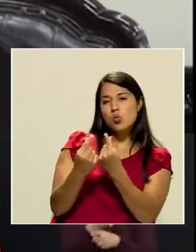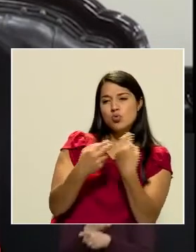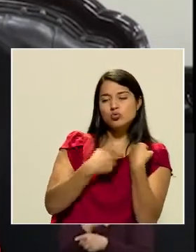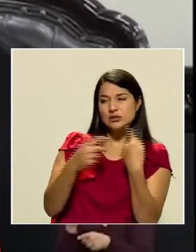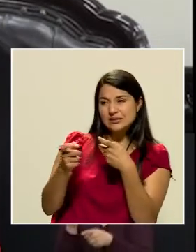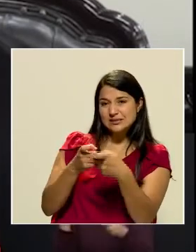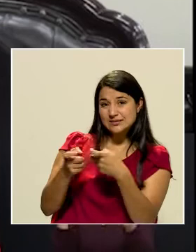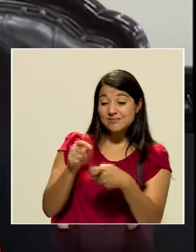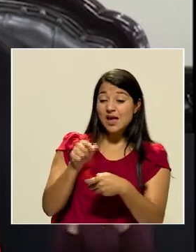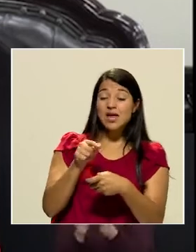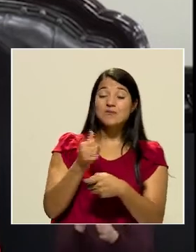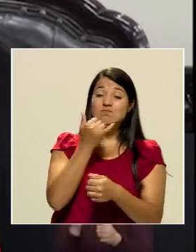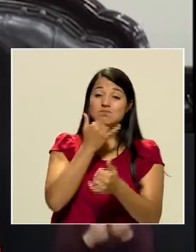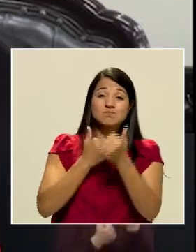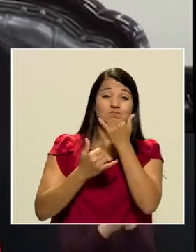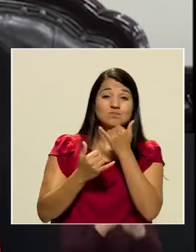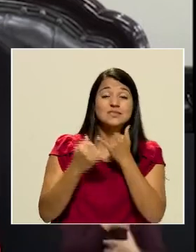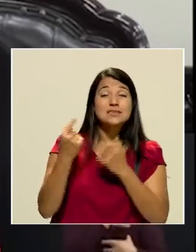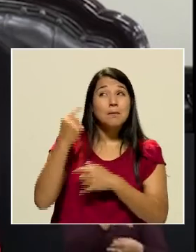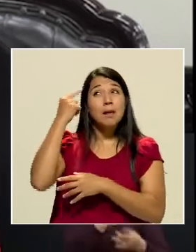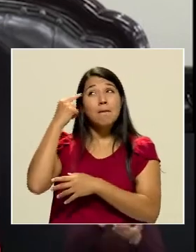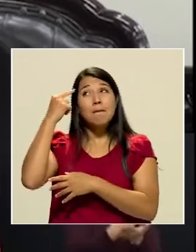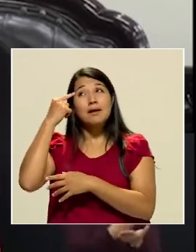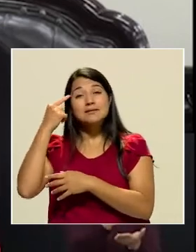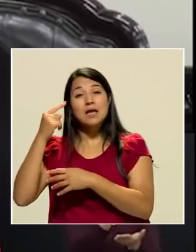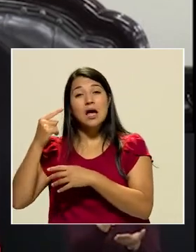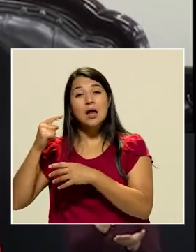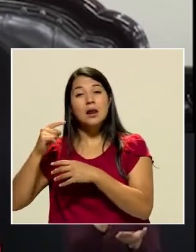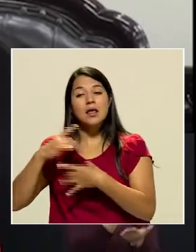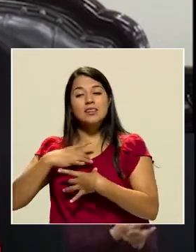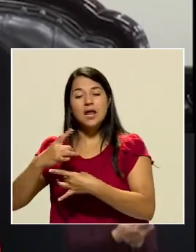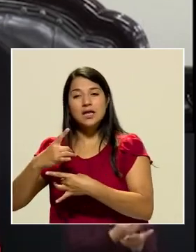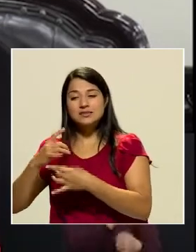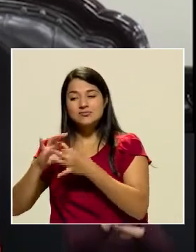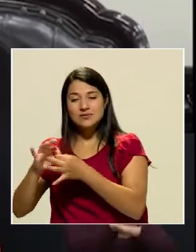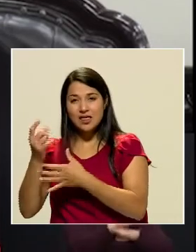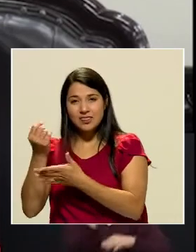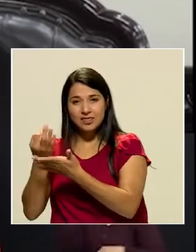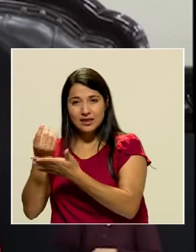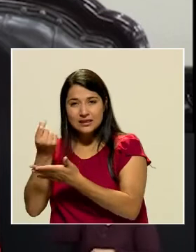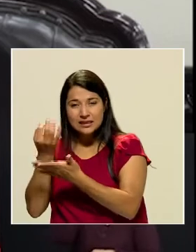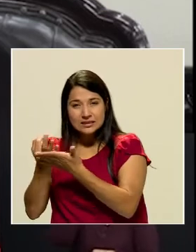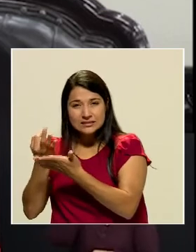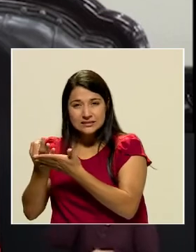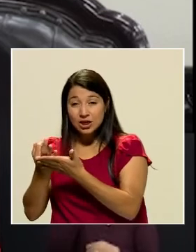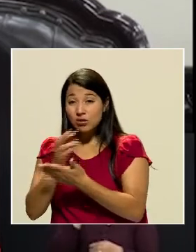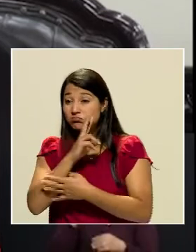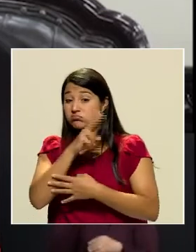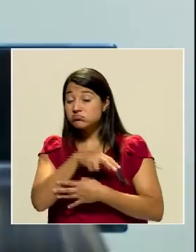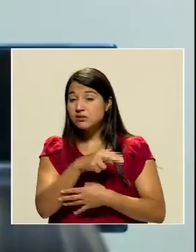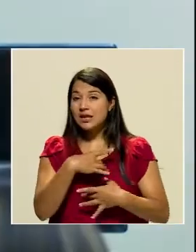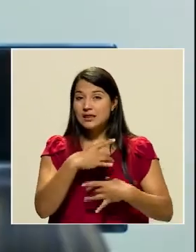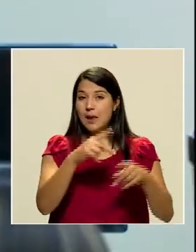intereses del capital financiero y que no piensa en el interés de las personas